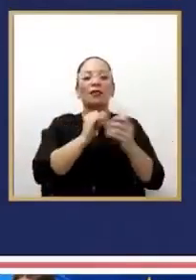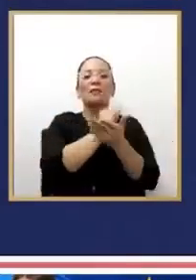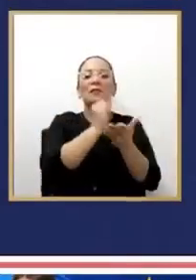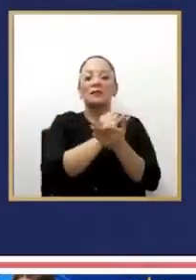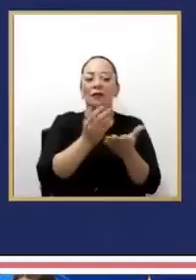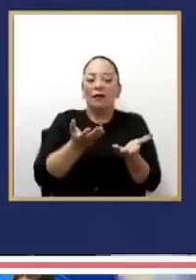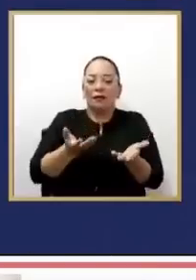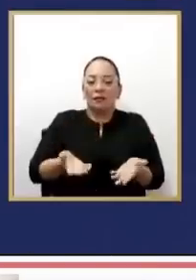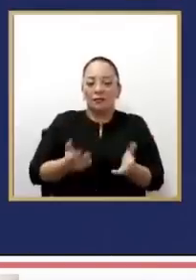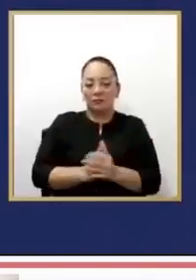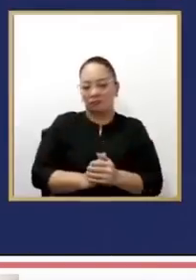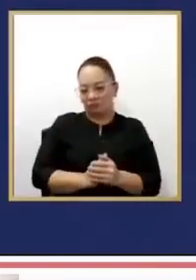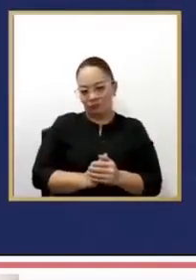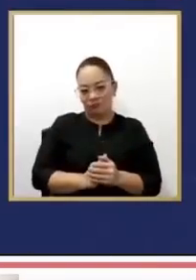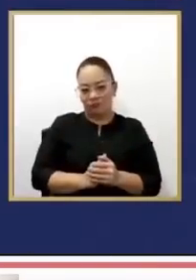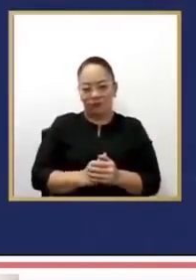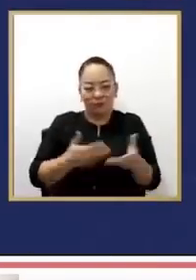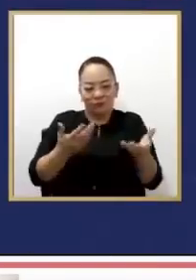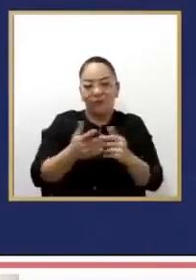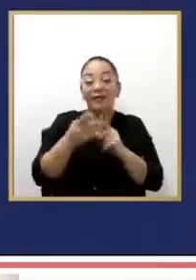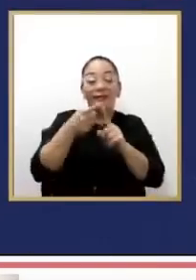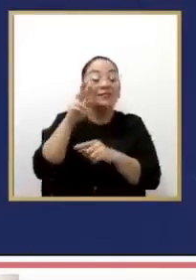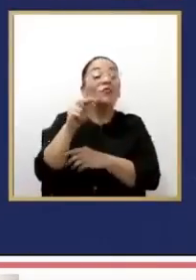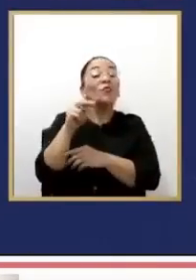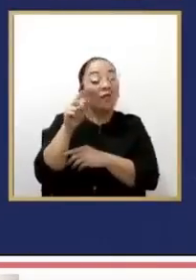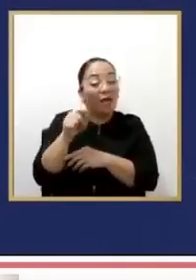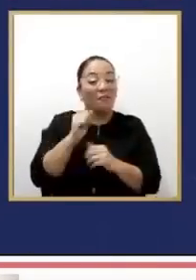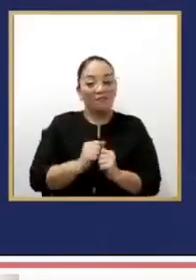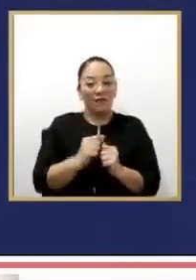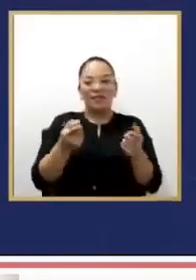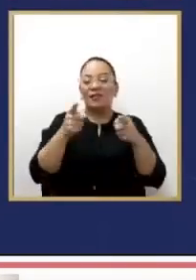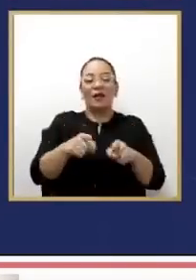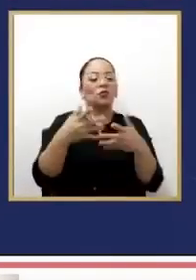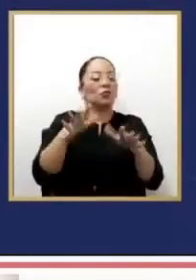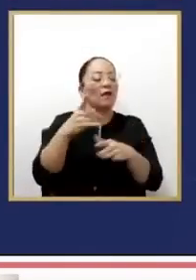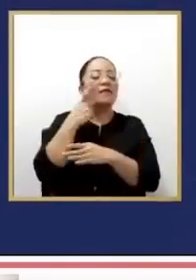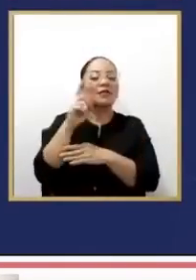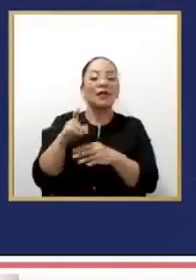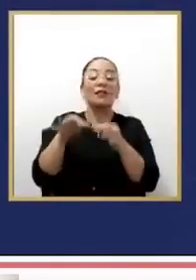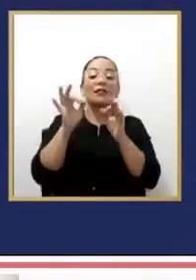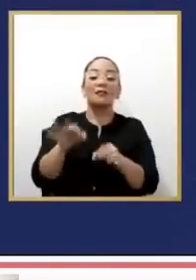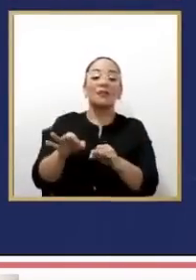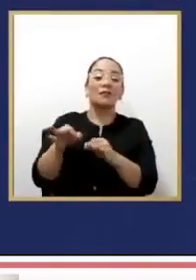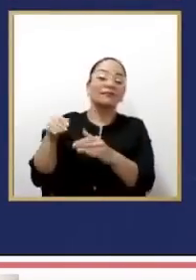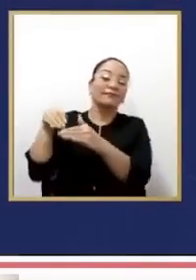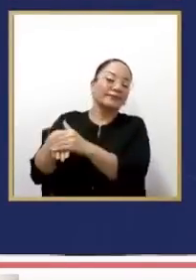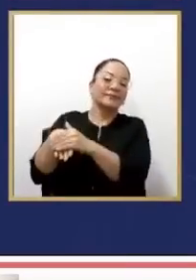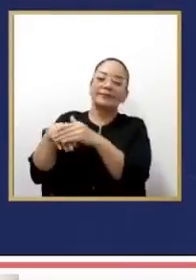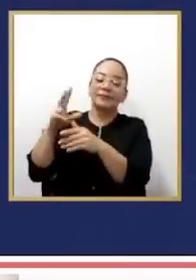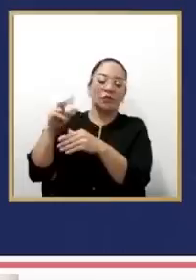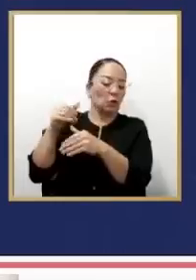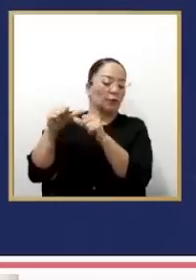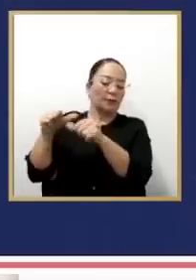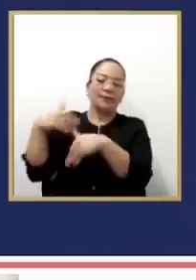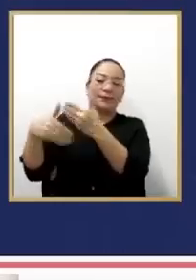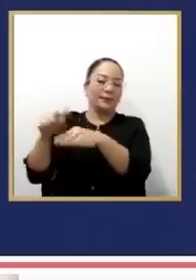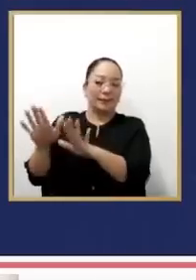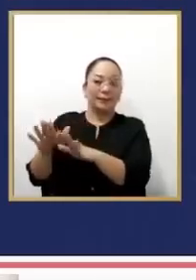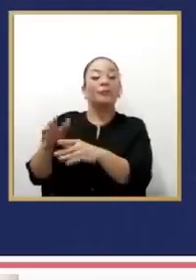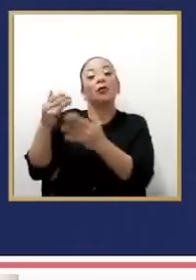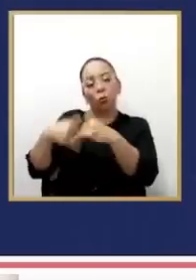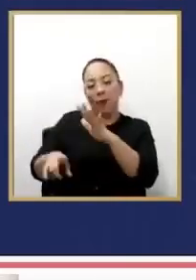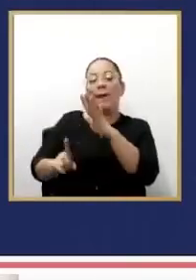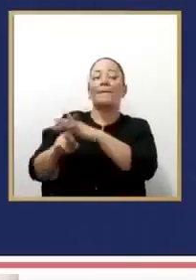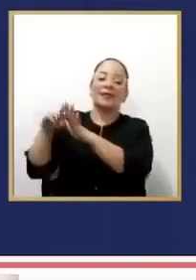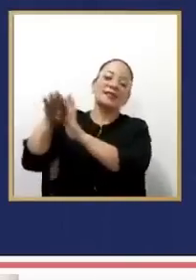investigaran. Desde noviembre, este caso ya la Fiscalía decidió, no sigue adelante, pero todavía aparece en la